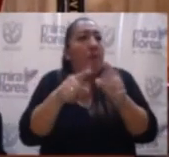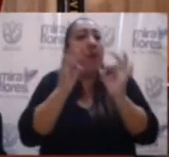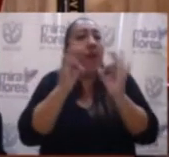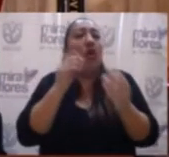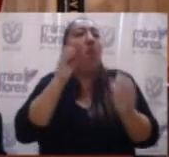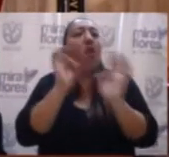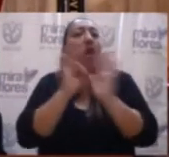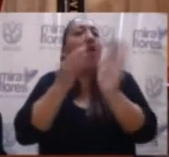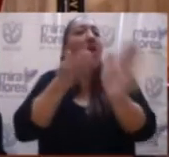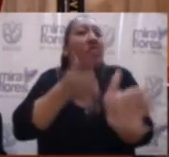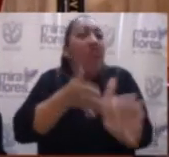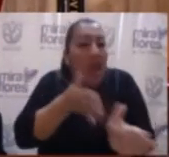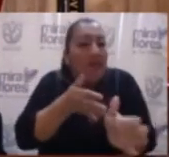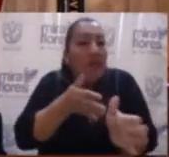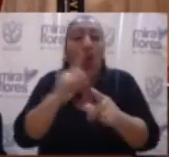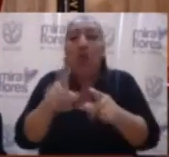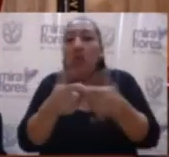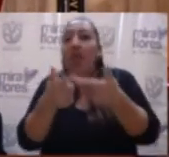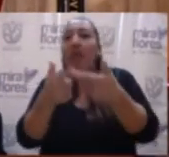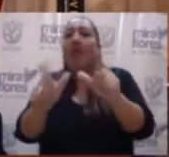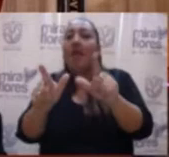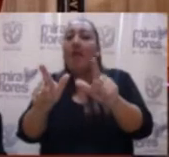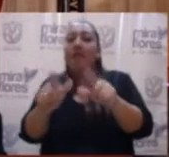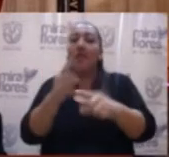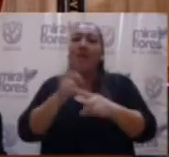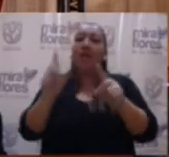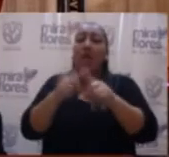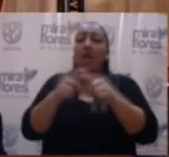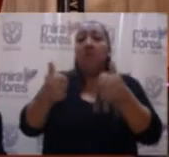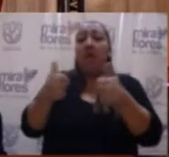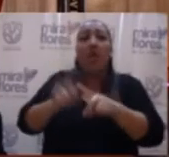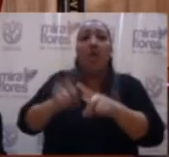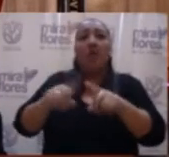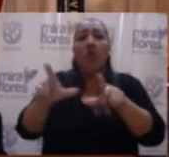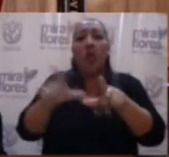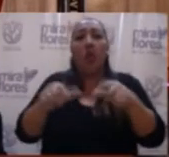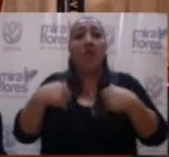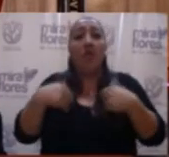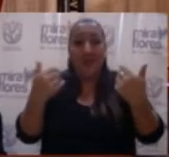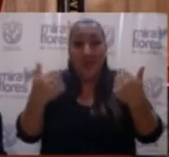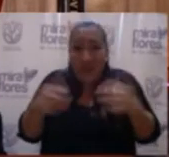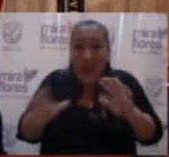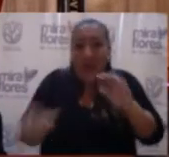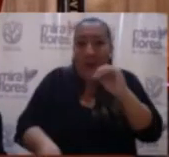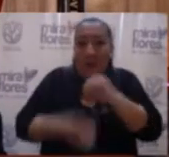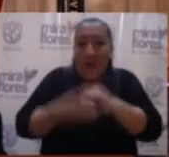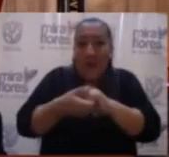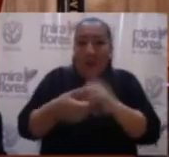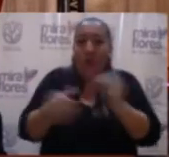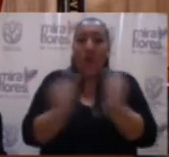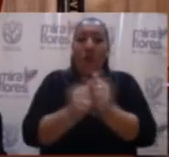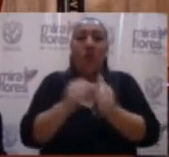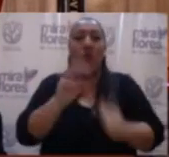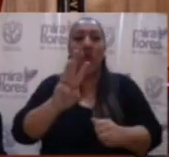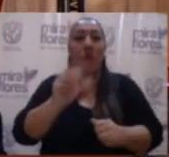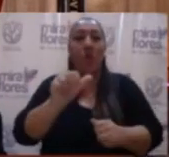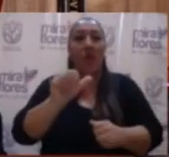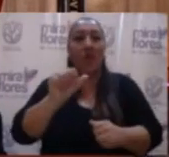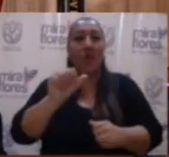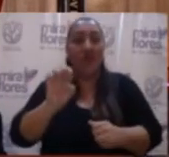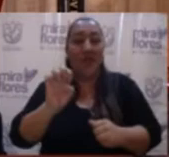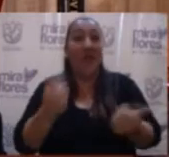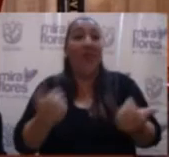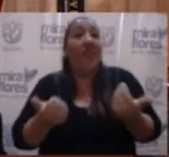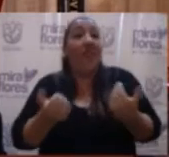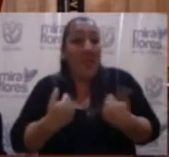son la información que los usuarios recogen. Nosotros hemos celebrado un convenio con Waze para que no solamente